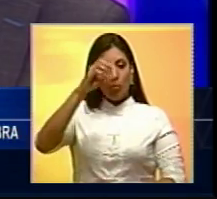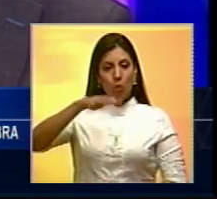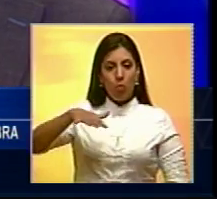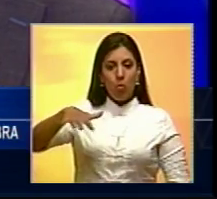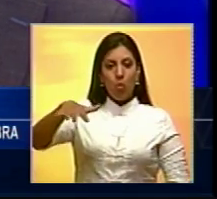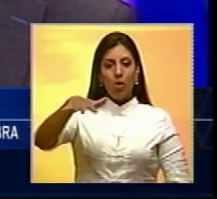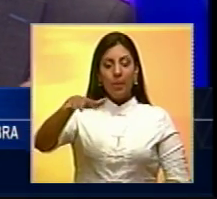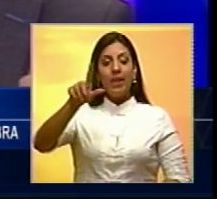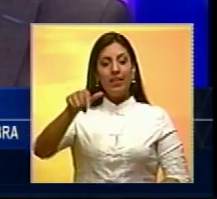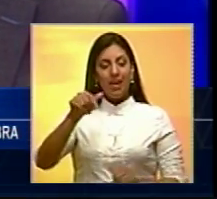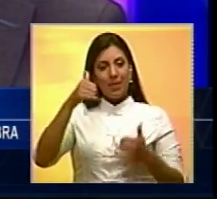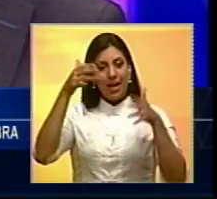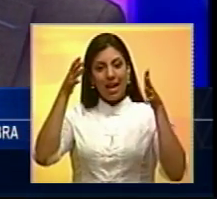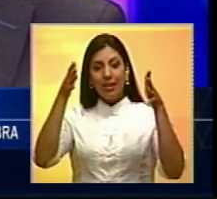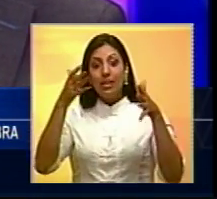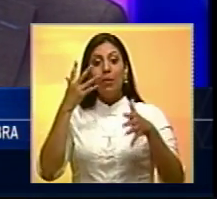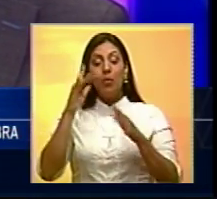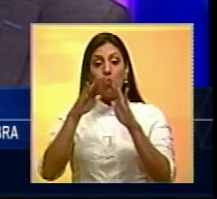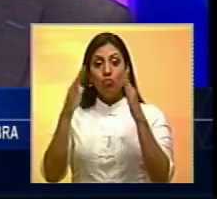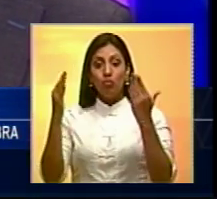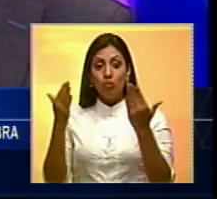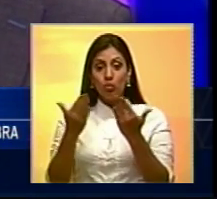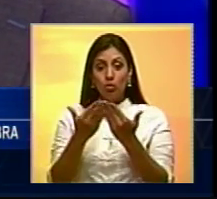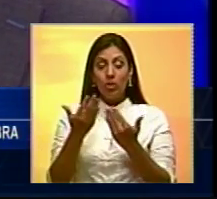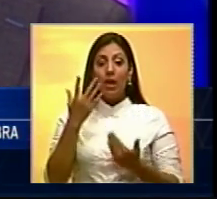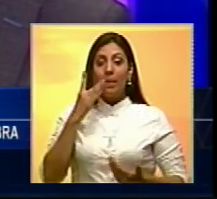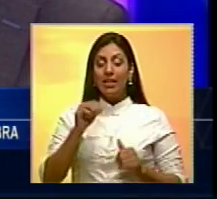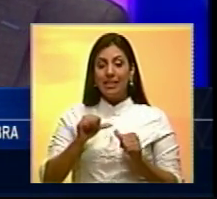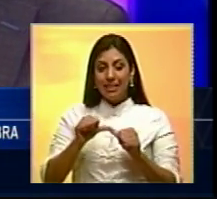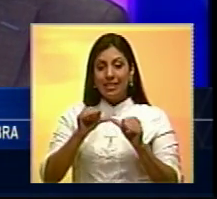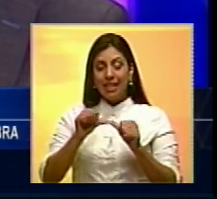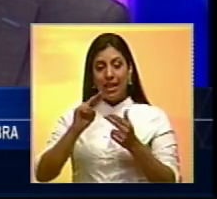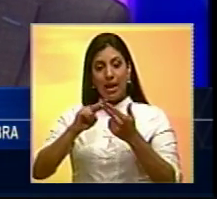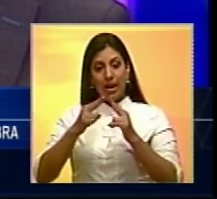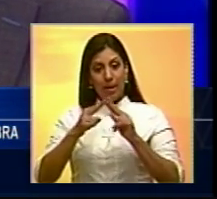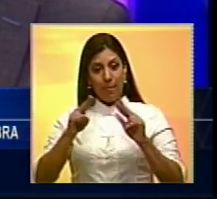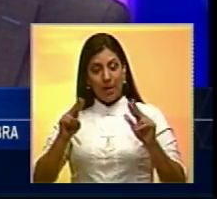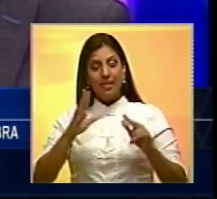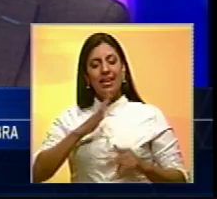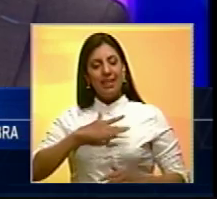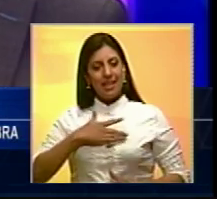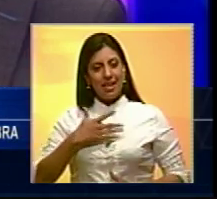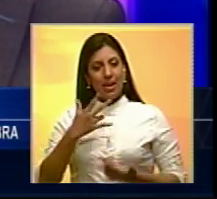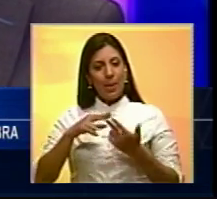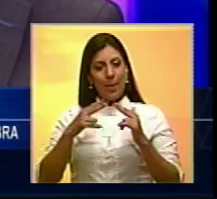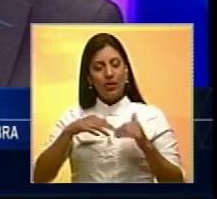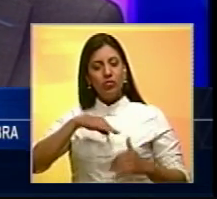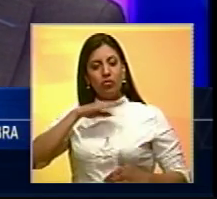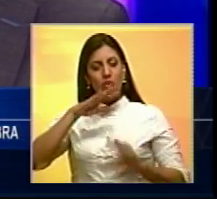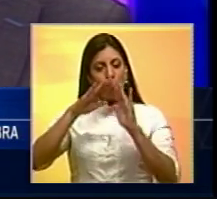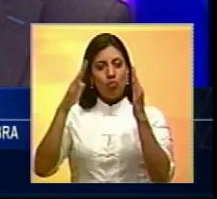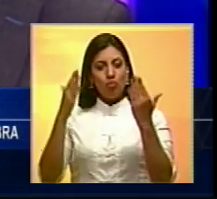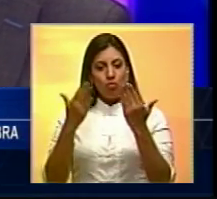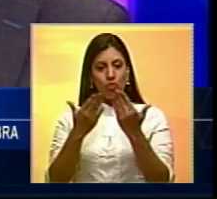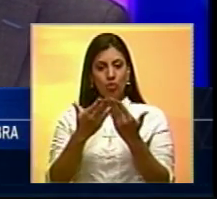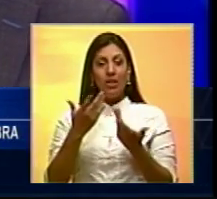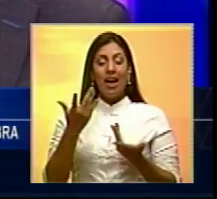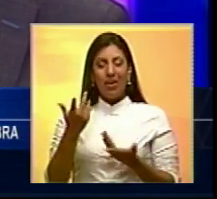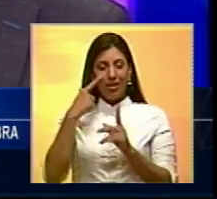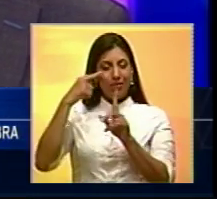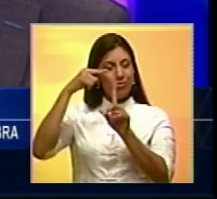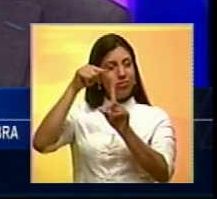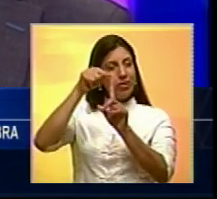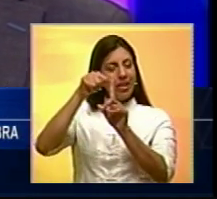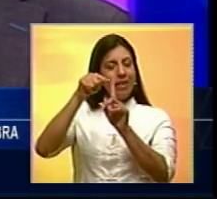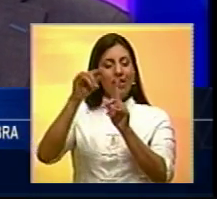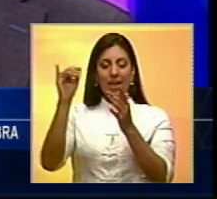va a seguir abogando porque hay un mundo en el que prevalezca la paz. Queremos que haya paz planetaria y en esa perspectiva se